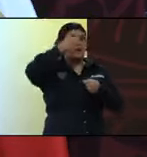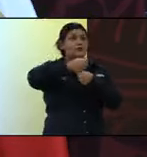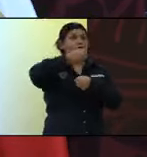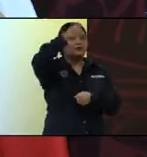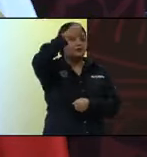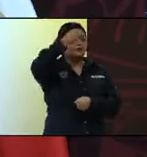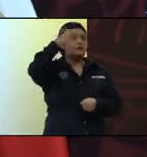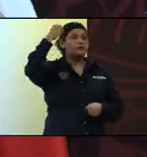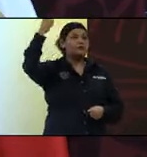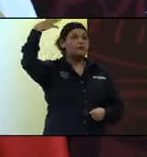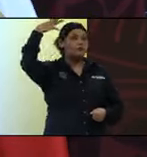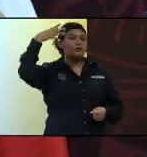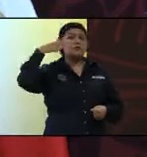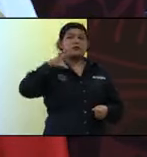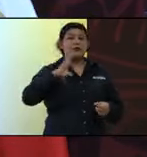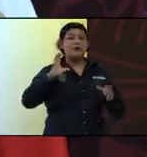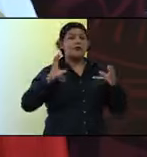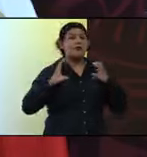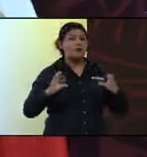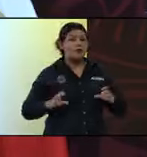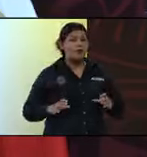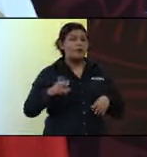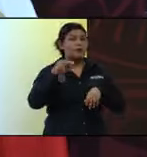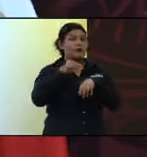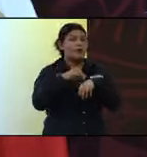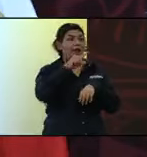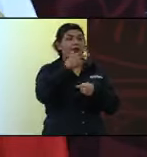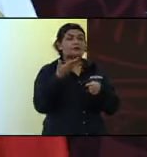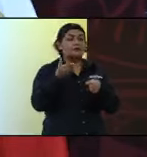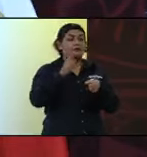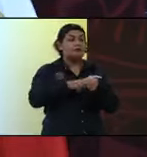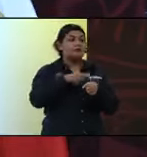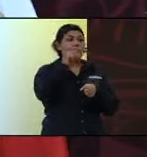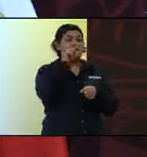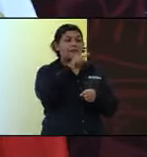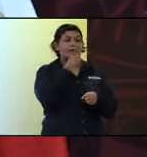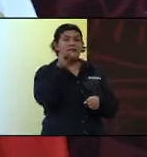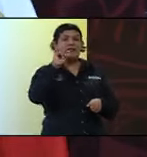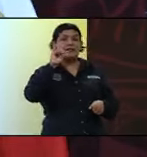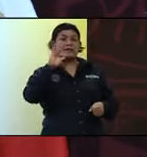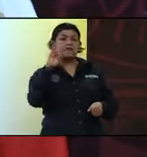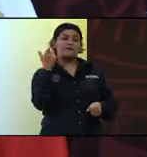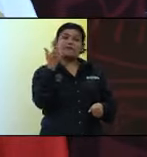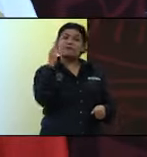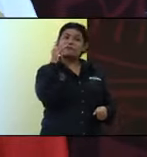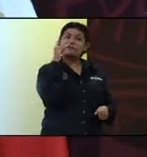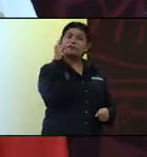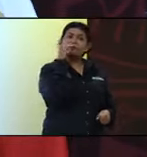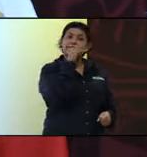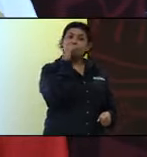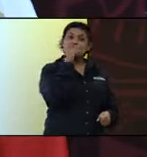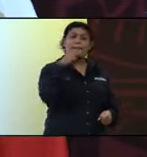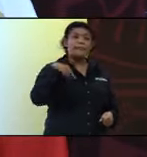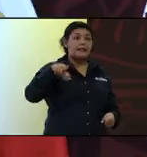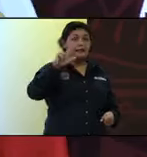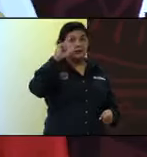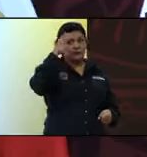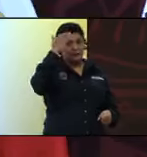acude a tu médico, aquí tenemos la clínica del DIF, ustedes saben que atención médica sin costo, se los recuerdo